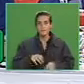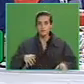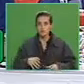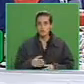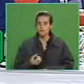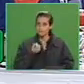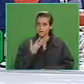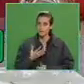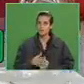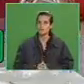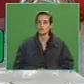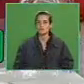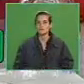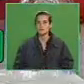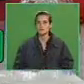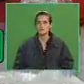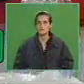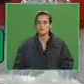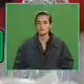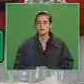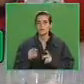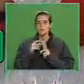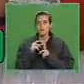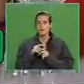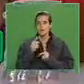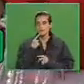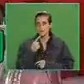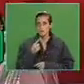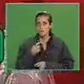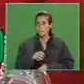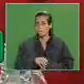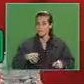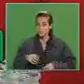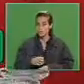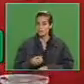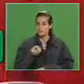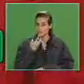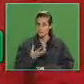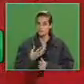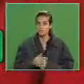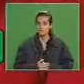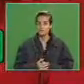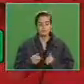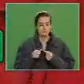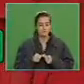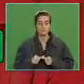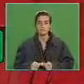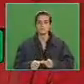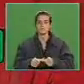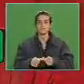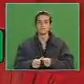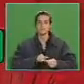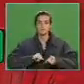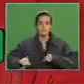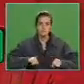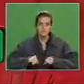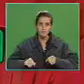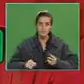estable, miren las palabras, una mayoría estable, permanente,